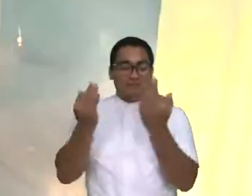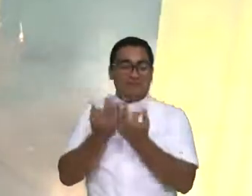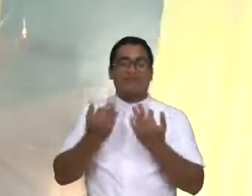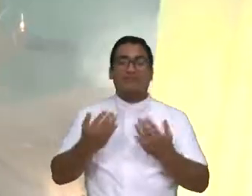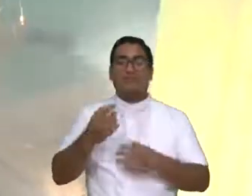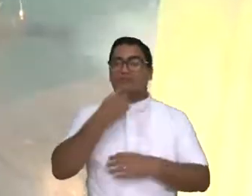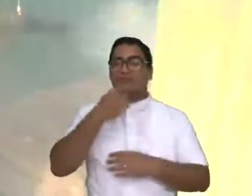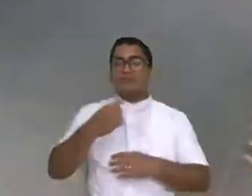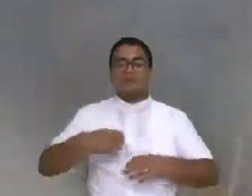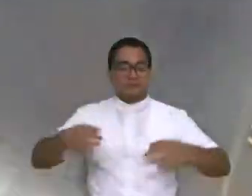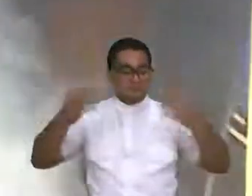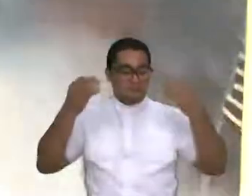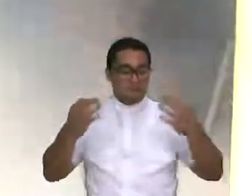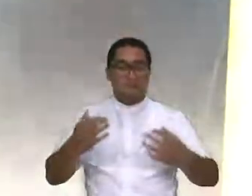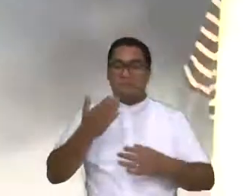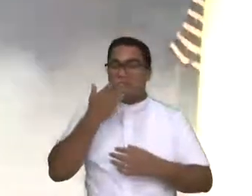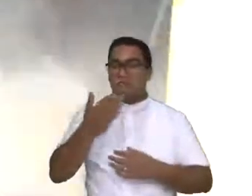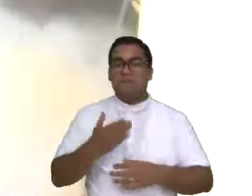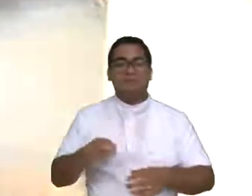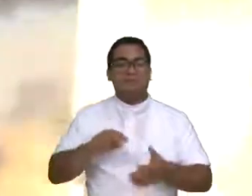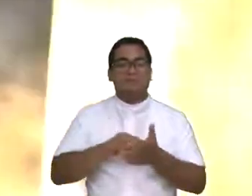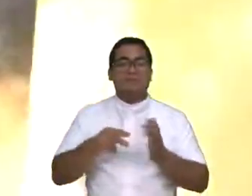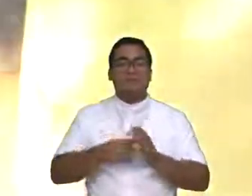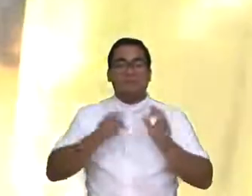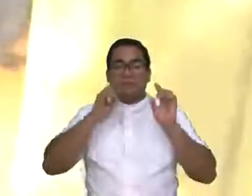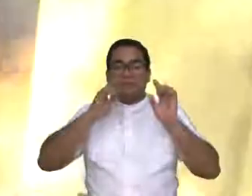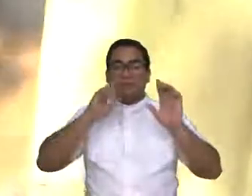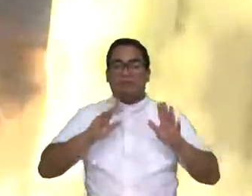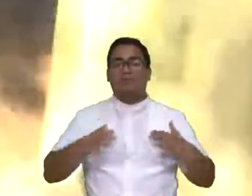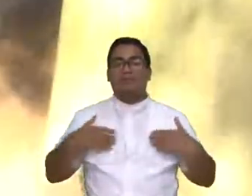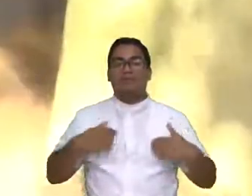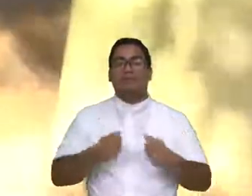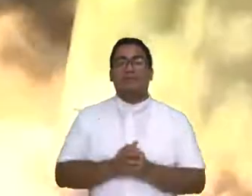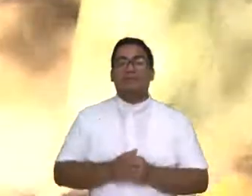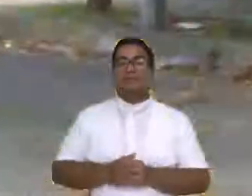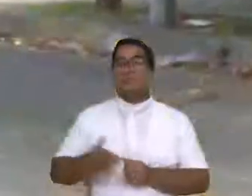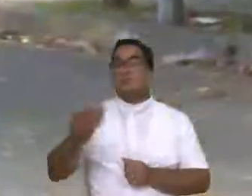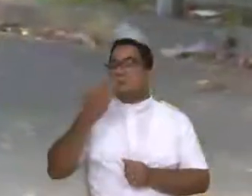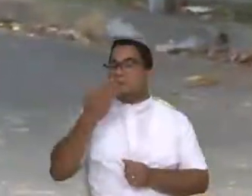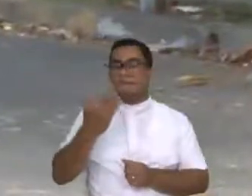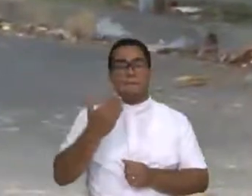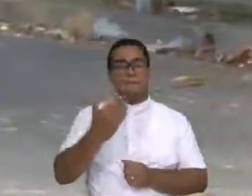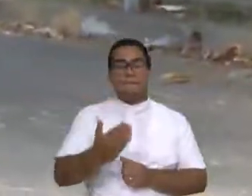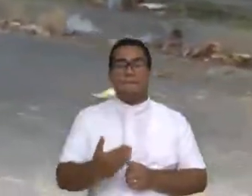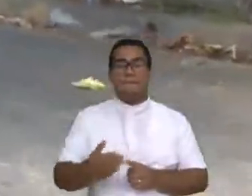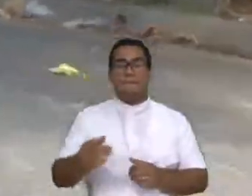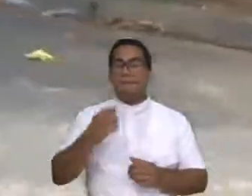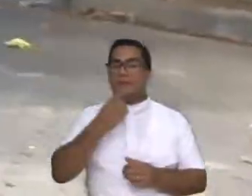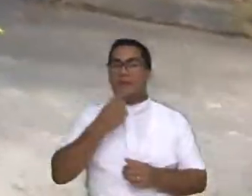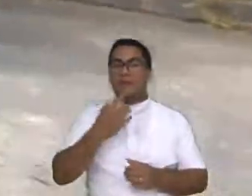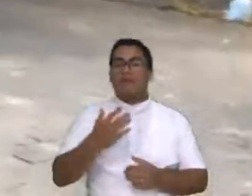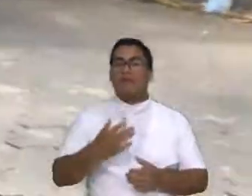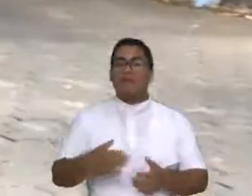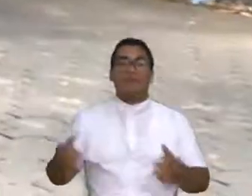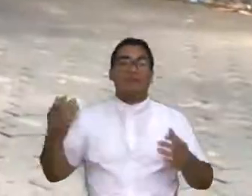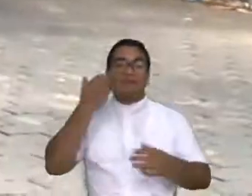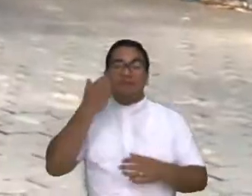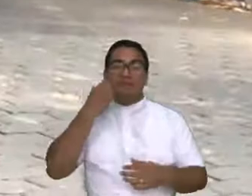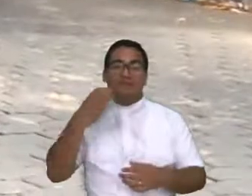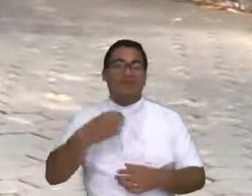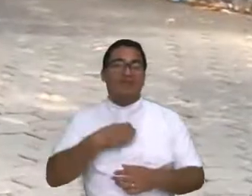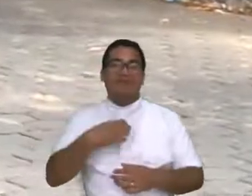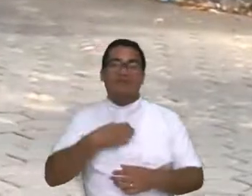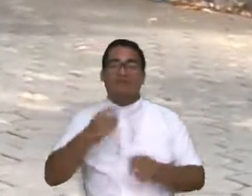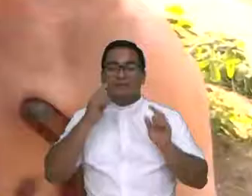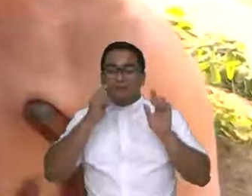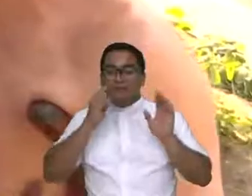proceso evalúan como positiva estas medidas de salud preventiva. Es buenísimo, porque ¿quiénes reciben la enfermedad? Somos nosotros,